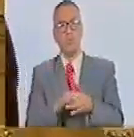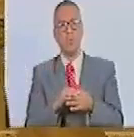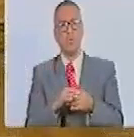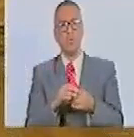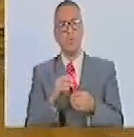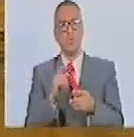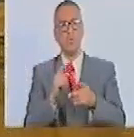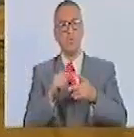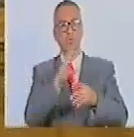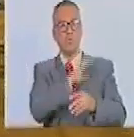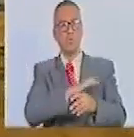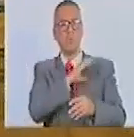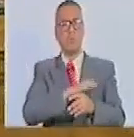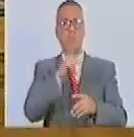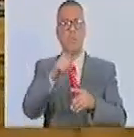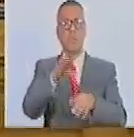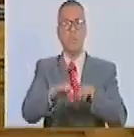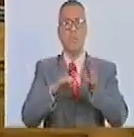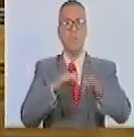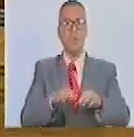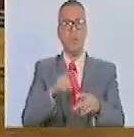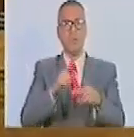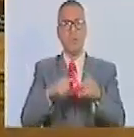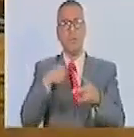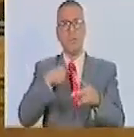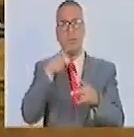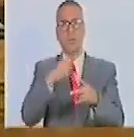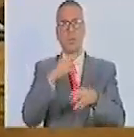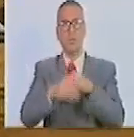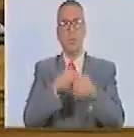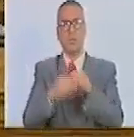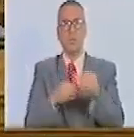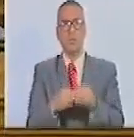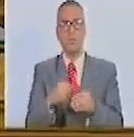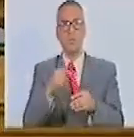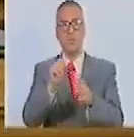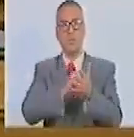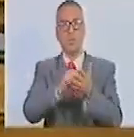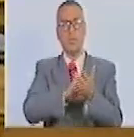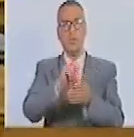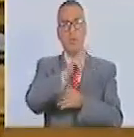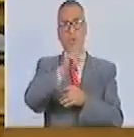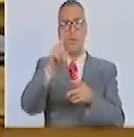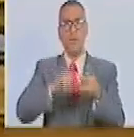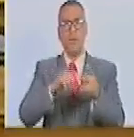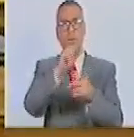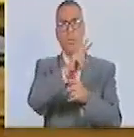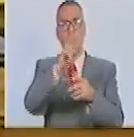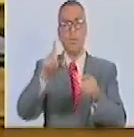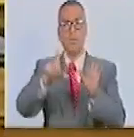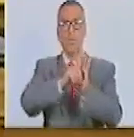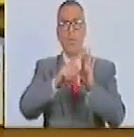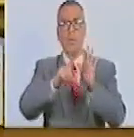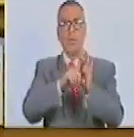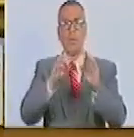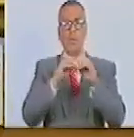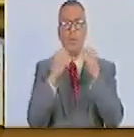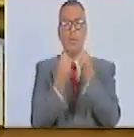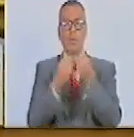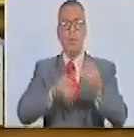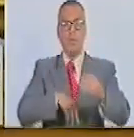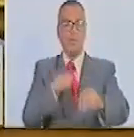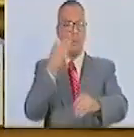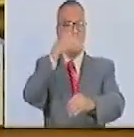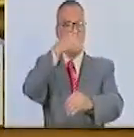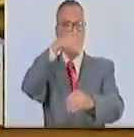del comité de postulación. Según como está establecido en los artículos 21 y 22 de la Ley Orgánica del Poder